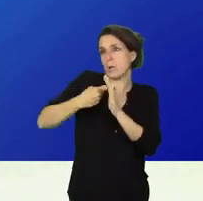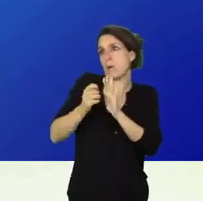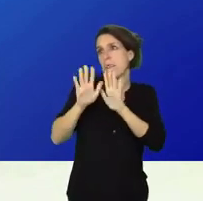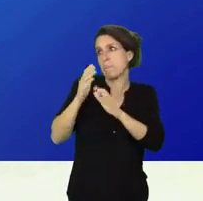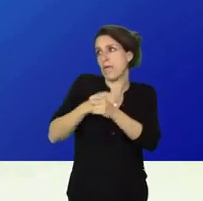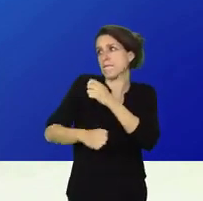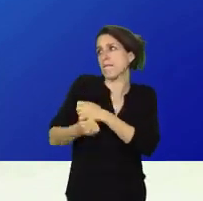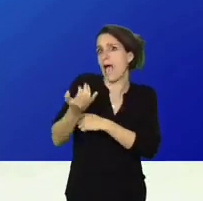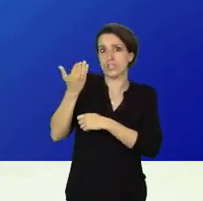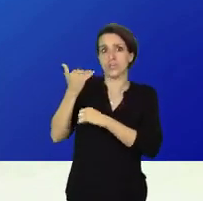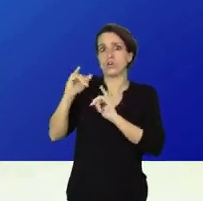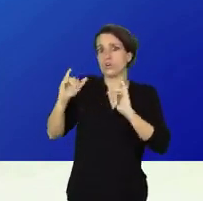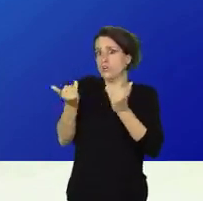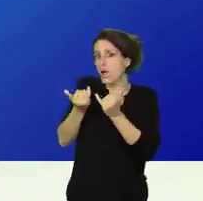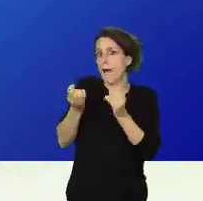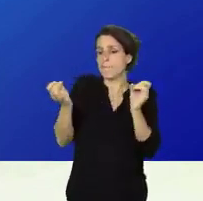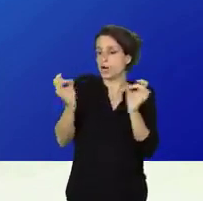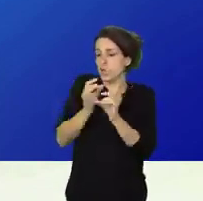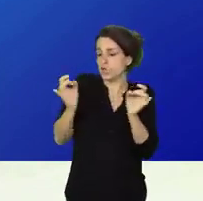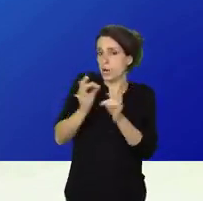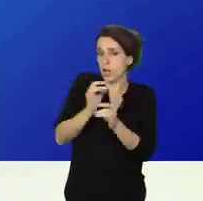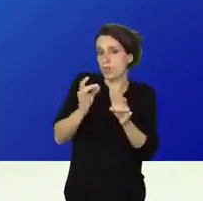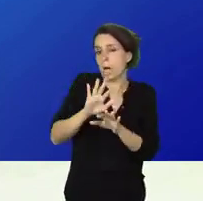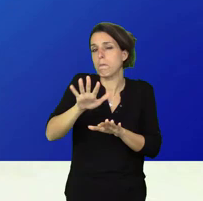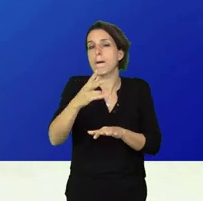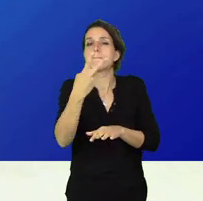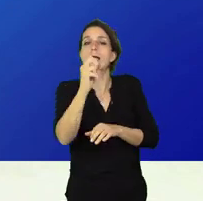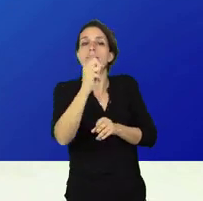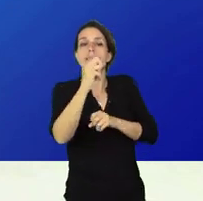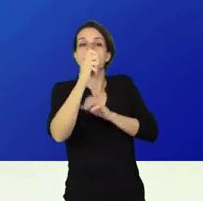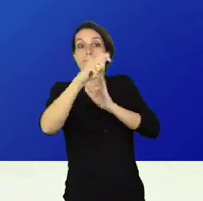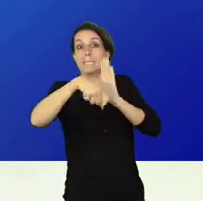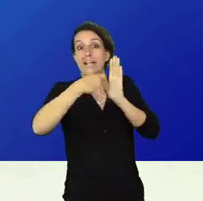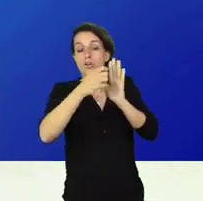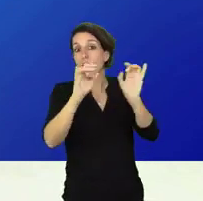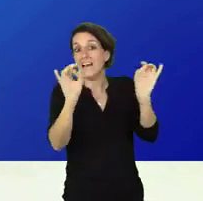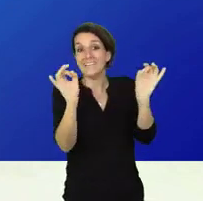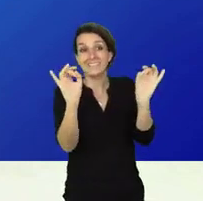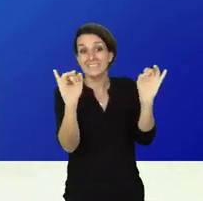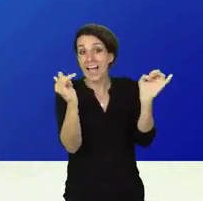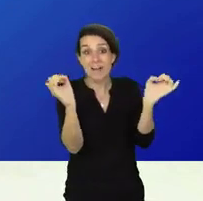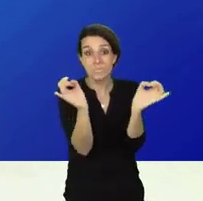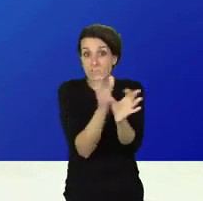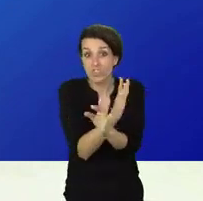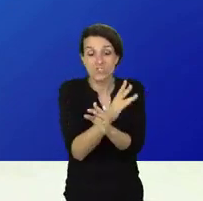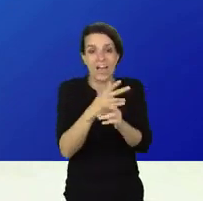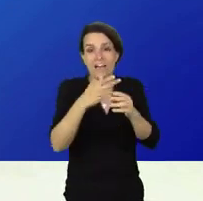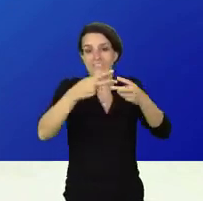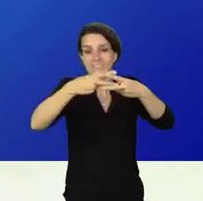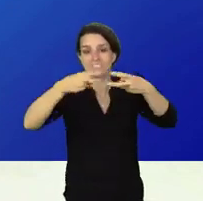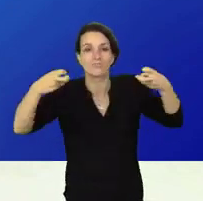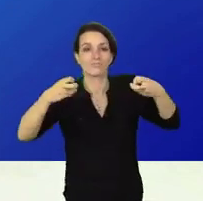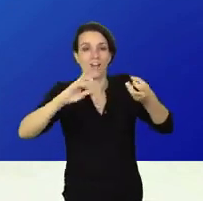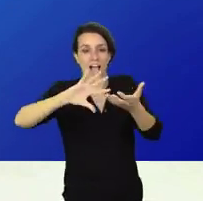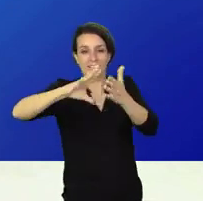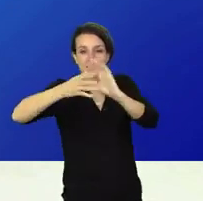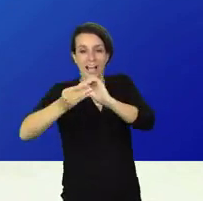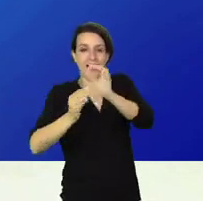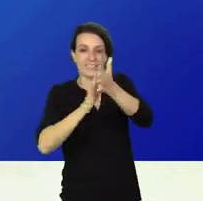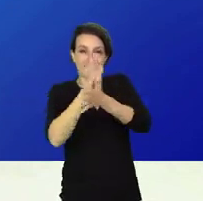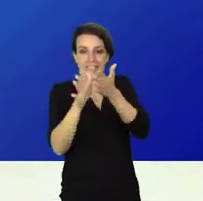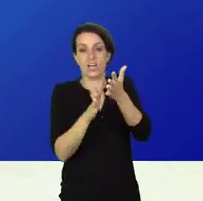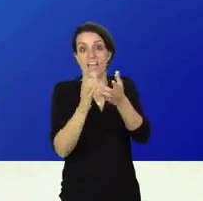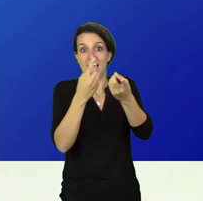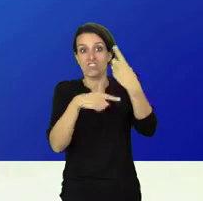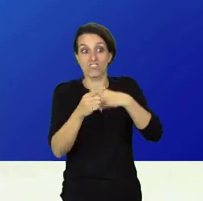de películas uruguayas, que tampoco son muchas, pero bueno, hablamos de unas 20 películas más o menos que tienen un guión hecho, que puede ser